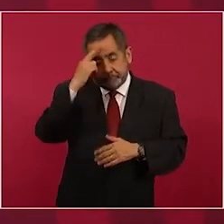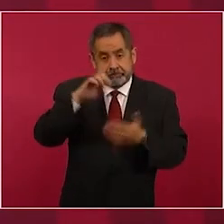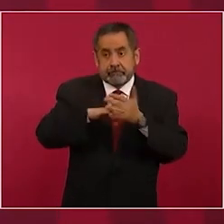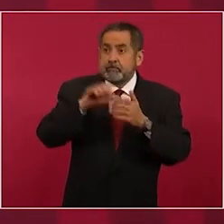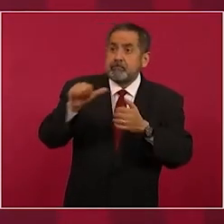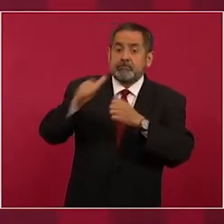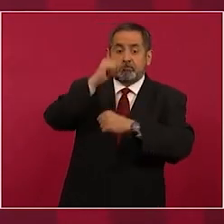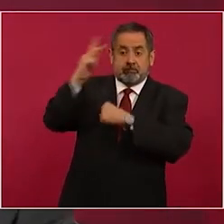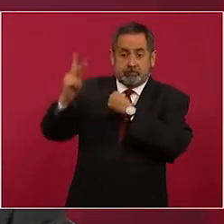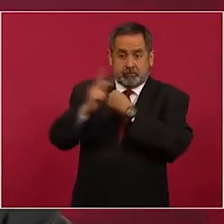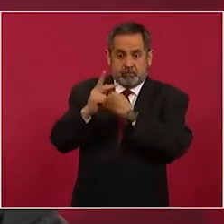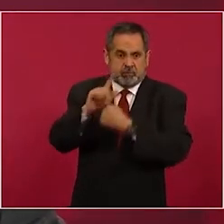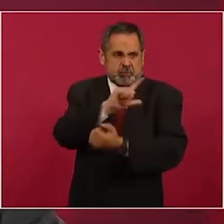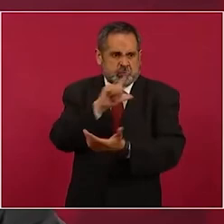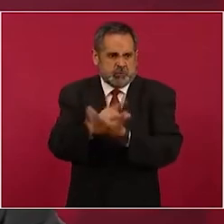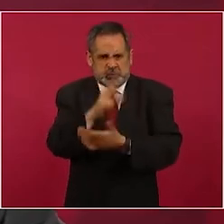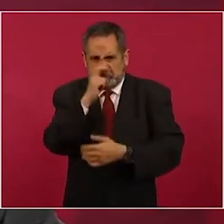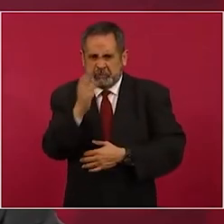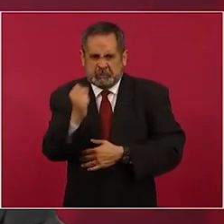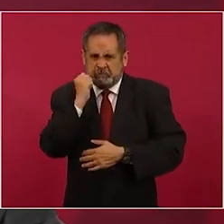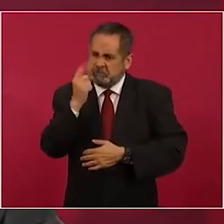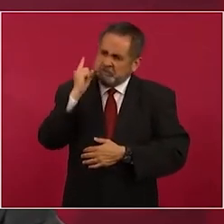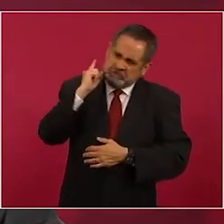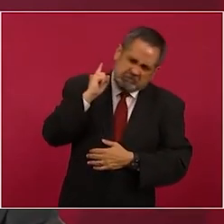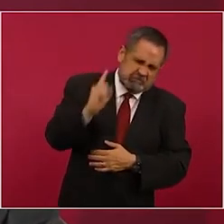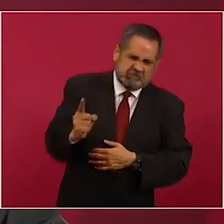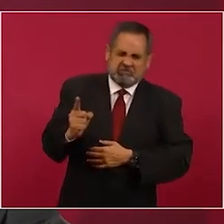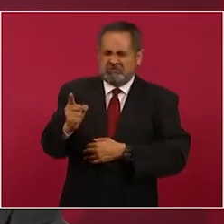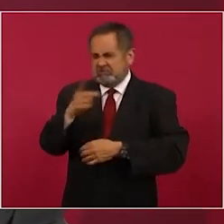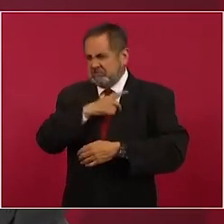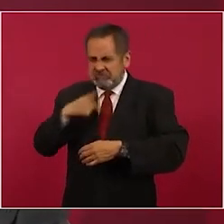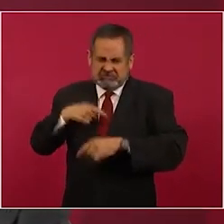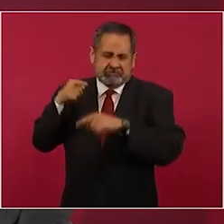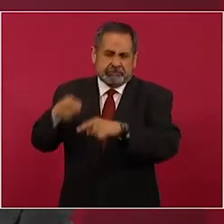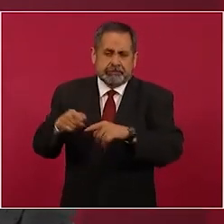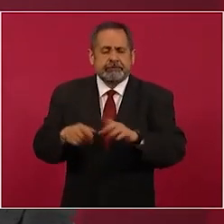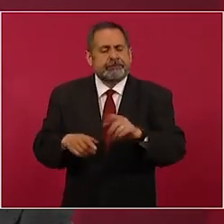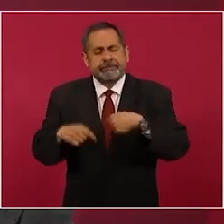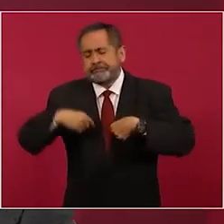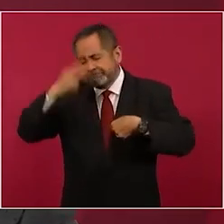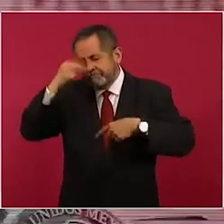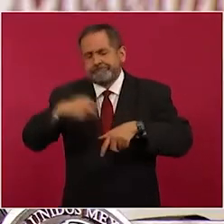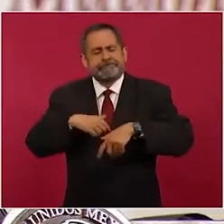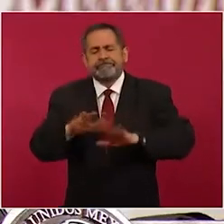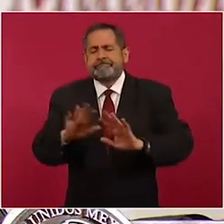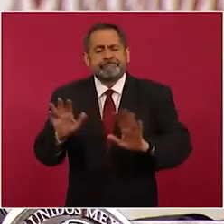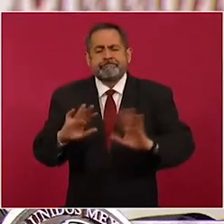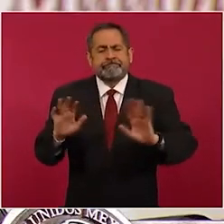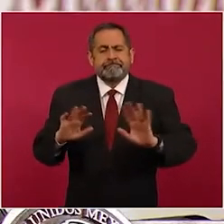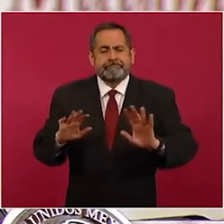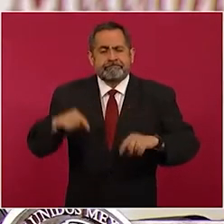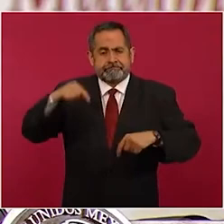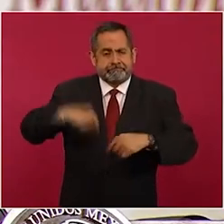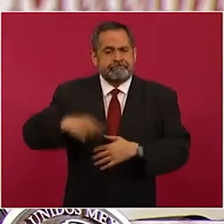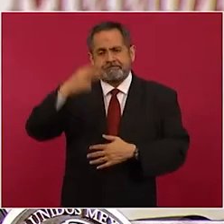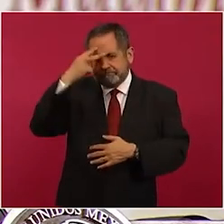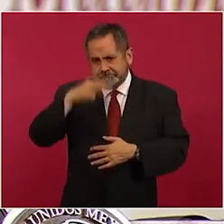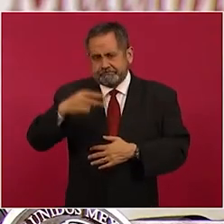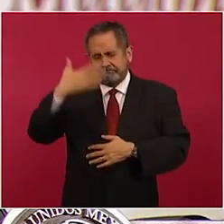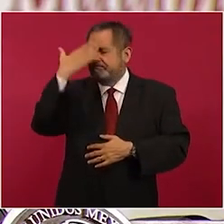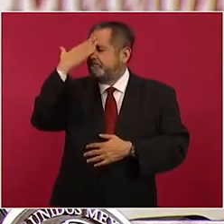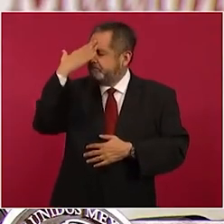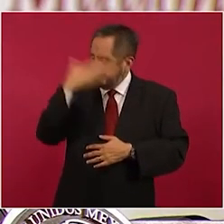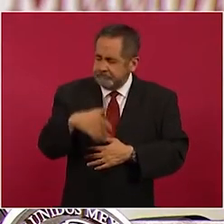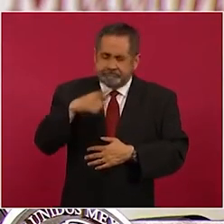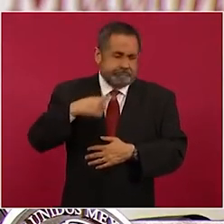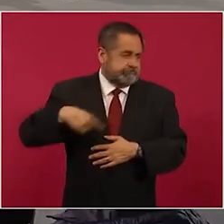muchas naciones, no lo consideramos viable para México, por esta convicción de que tenemos un pueblo muy consciente,